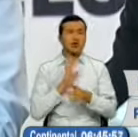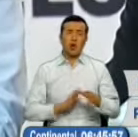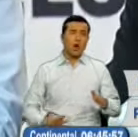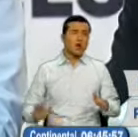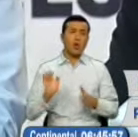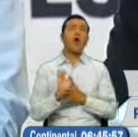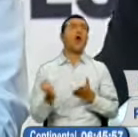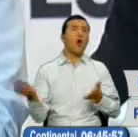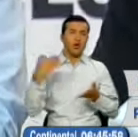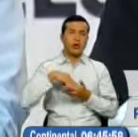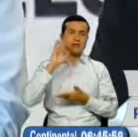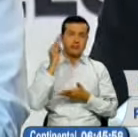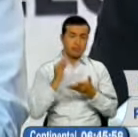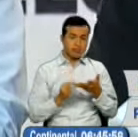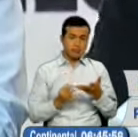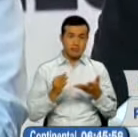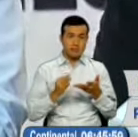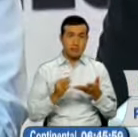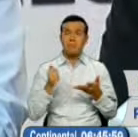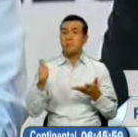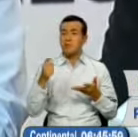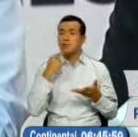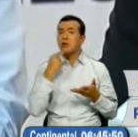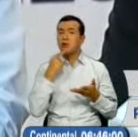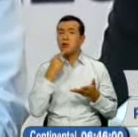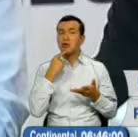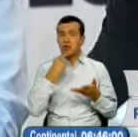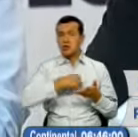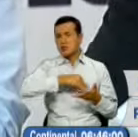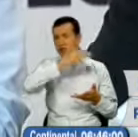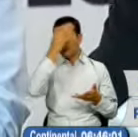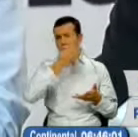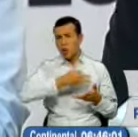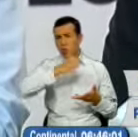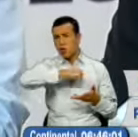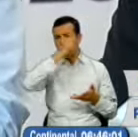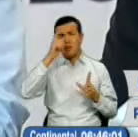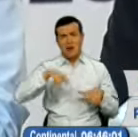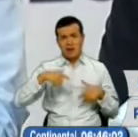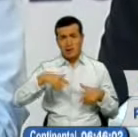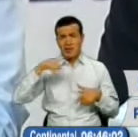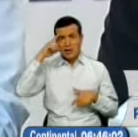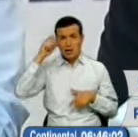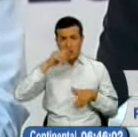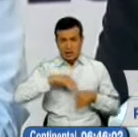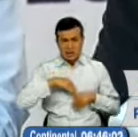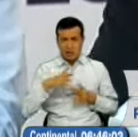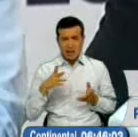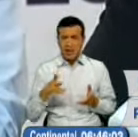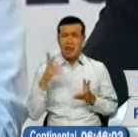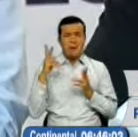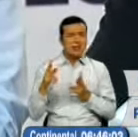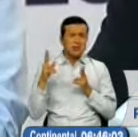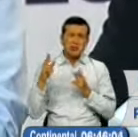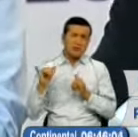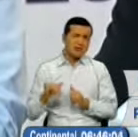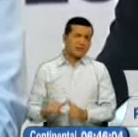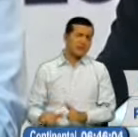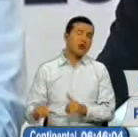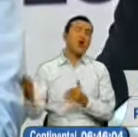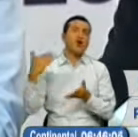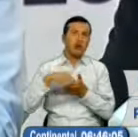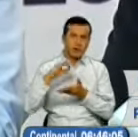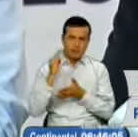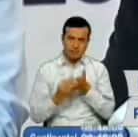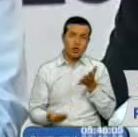reconteo total se va a ratificar el triunfo de Lenín Moreno, y tampoco será válido para ellos, y habrá nuevos